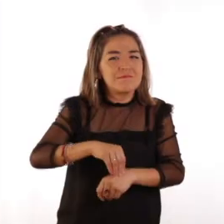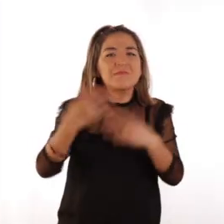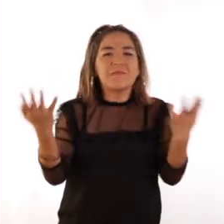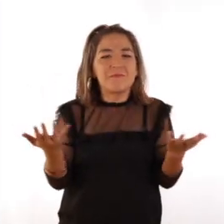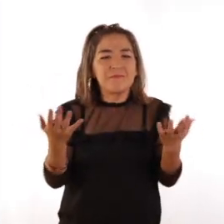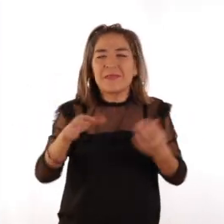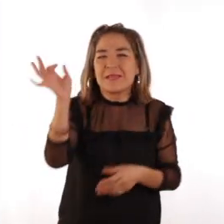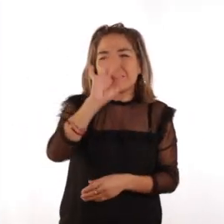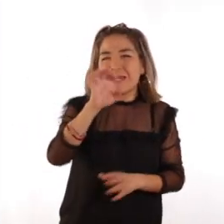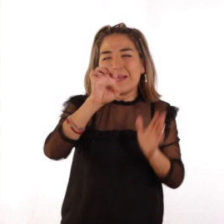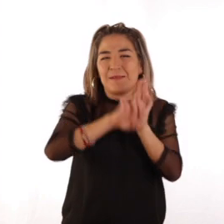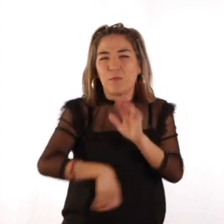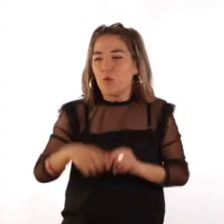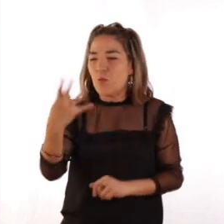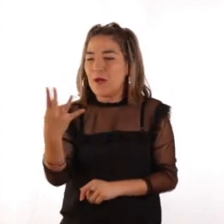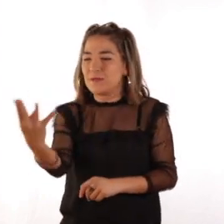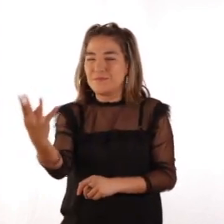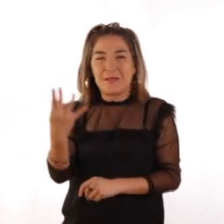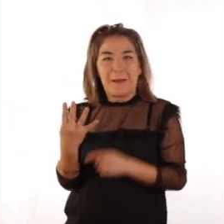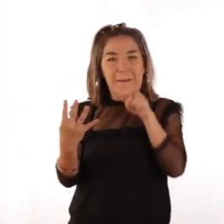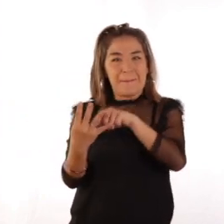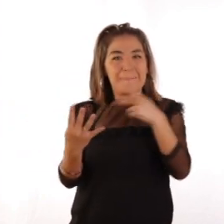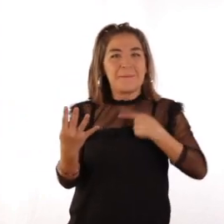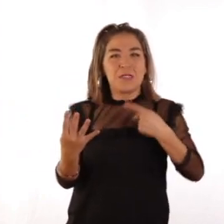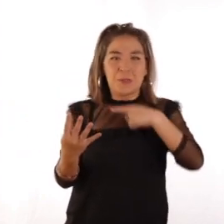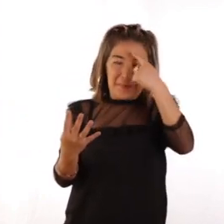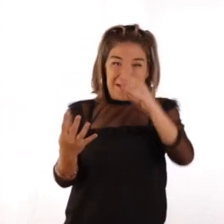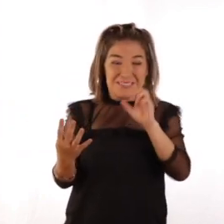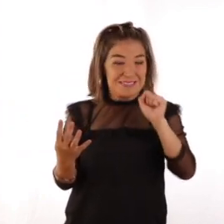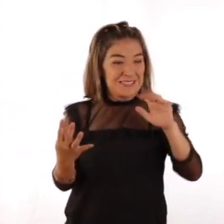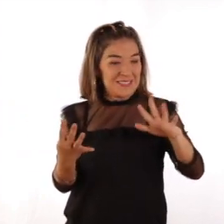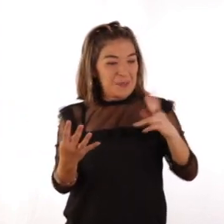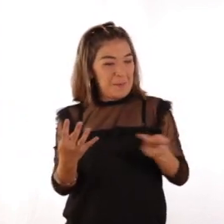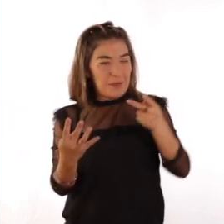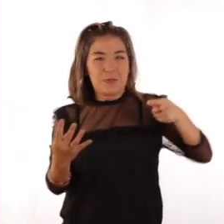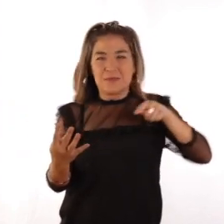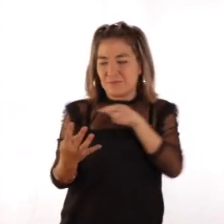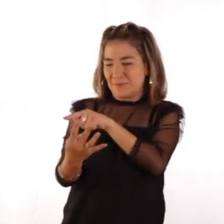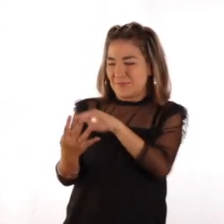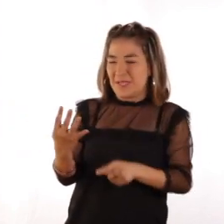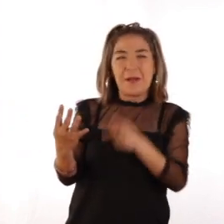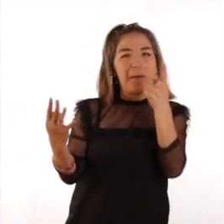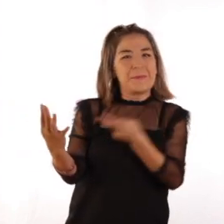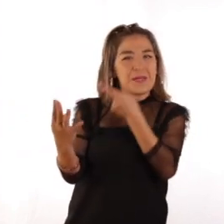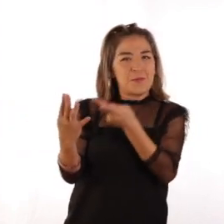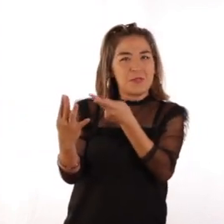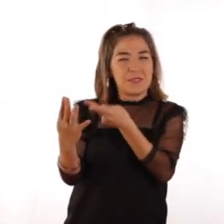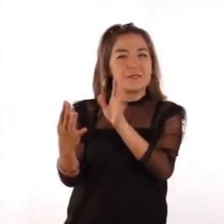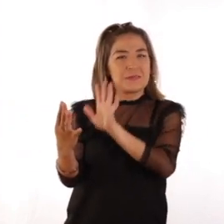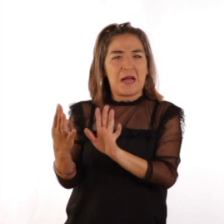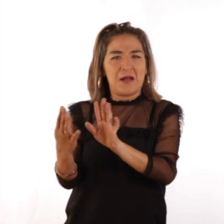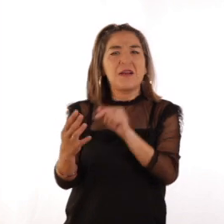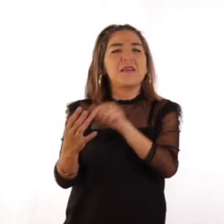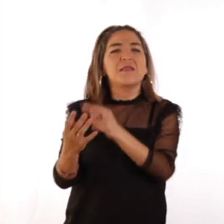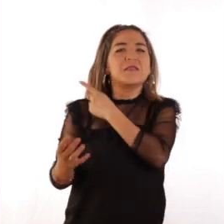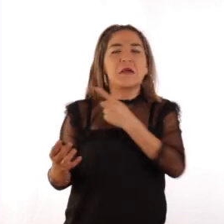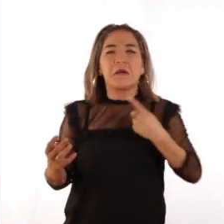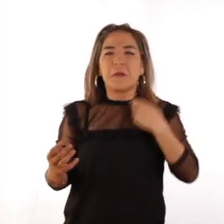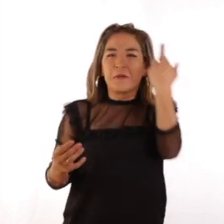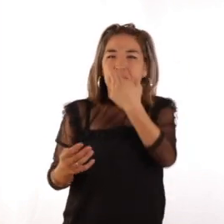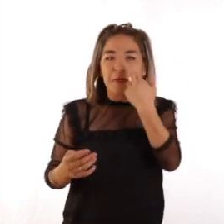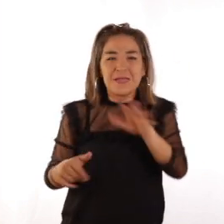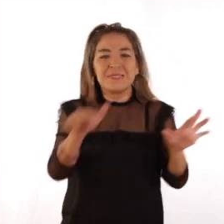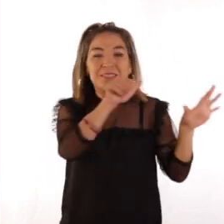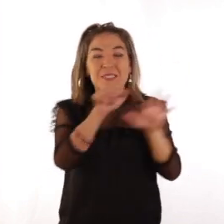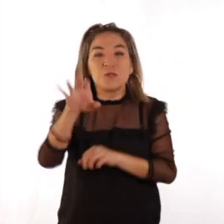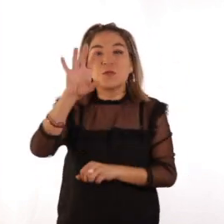adicionales. Supongamos que elige a 4 para hacer esas 65 cuestiones. De esta manera, la profesora solo deberá